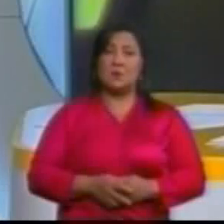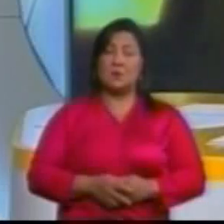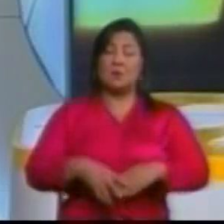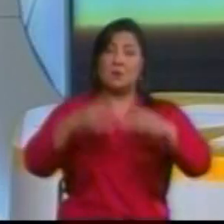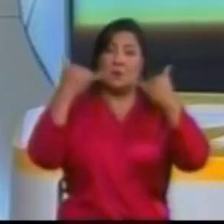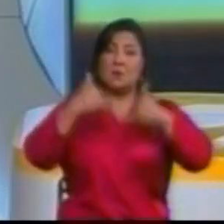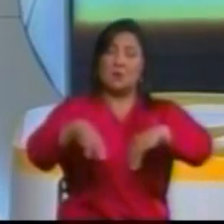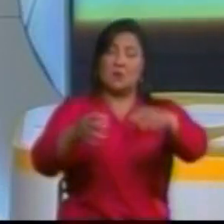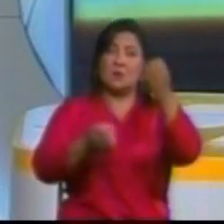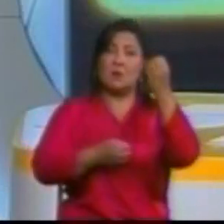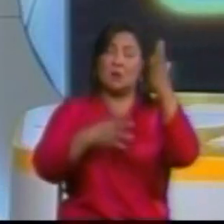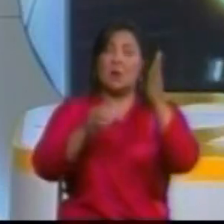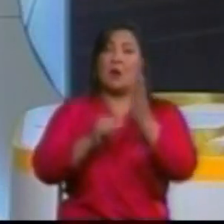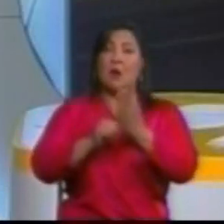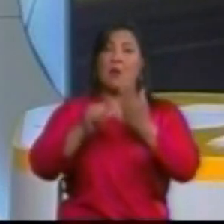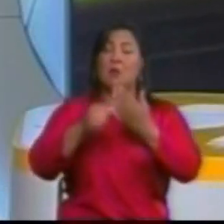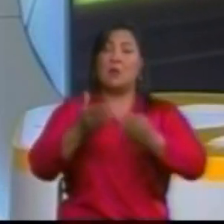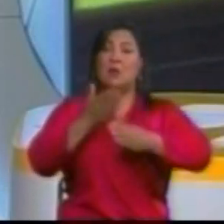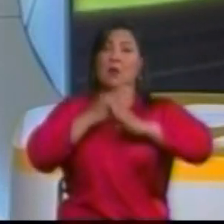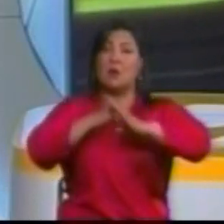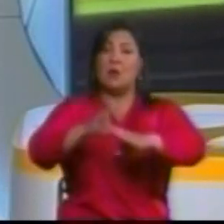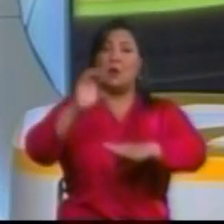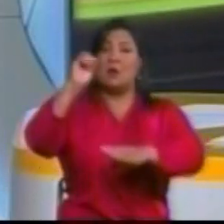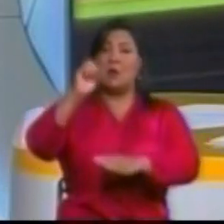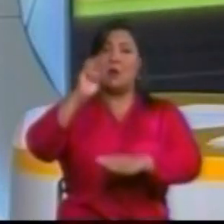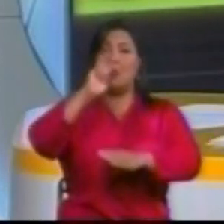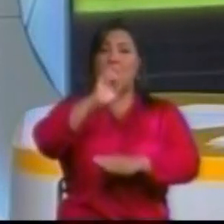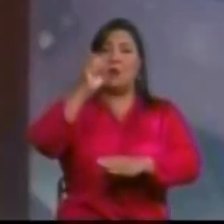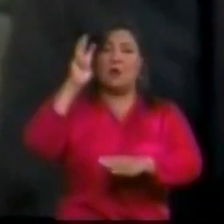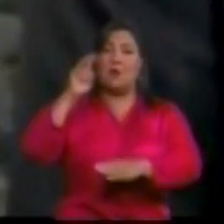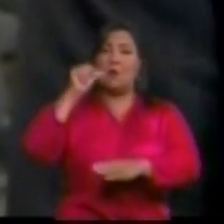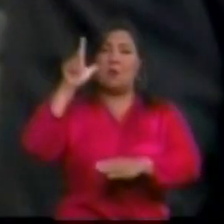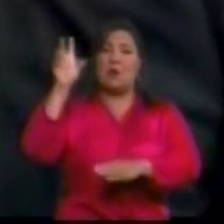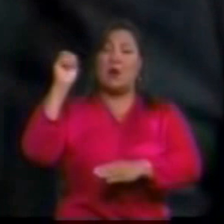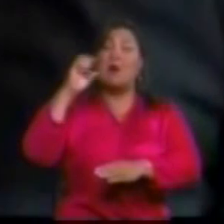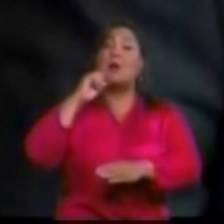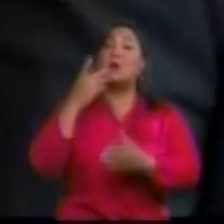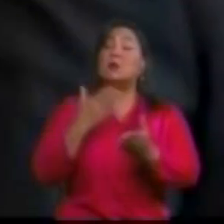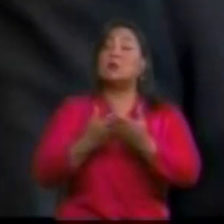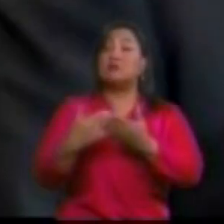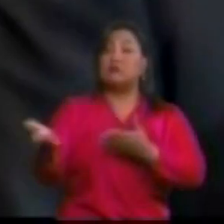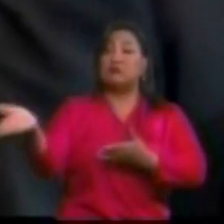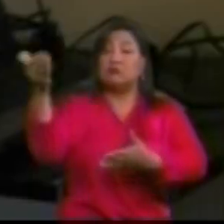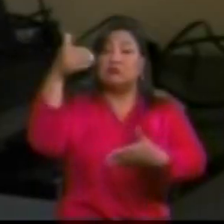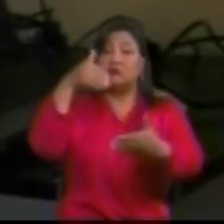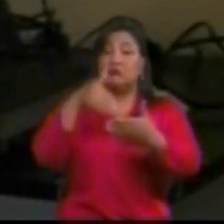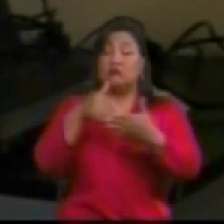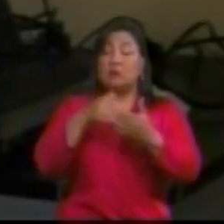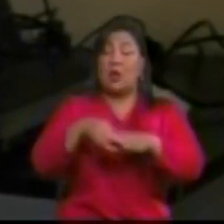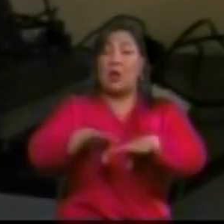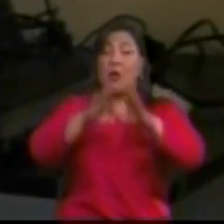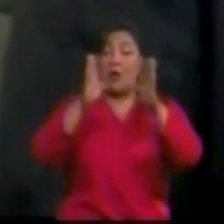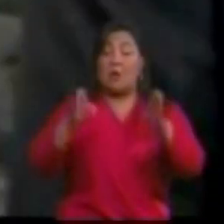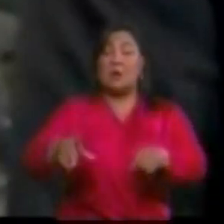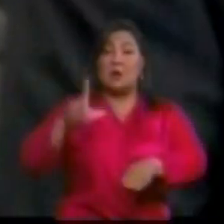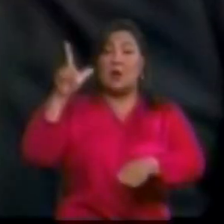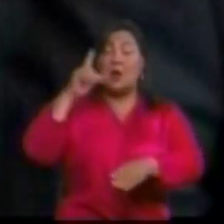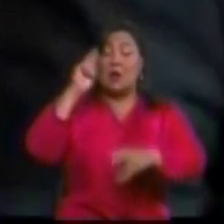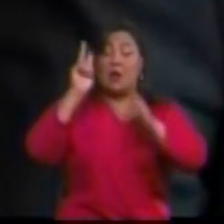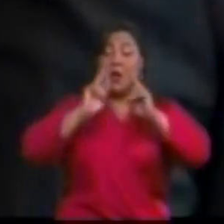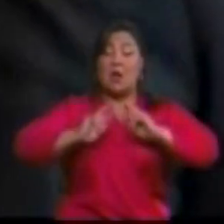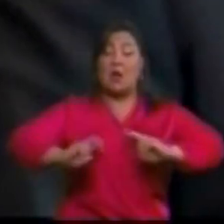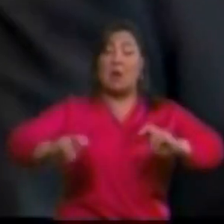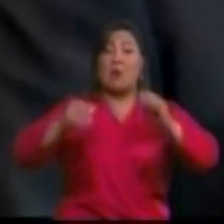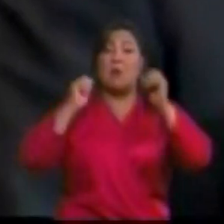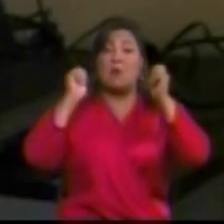Y seguimos informando, el ministro de Defensa, Osvaldo Jarrín, centró su comparecencia ante la mesa legislativa que investiga lo ocurrido en